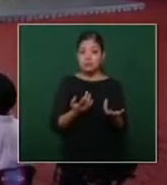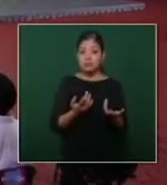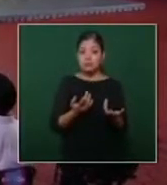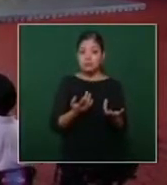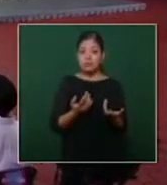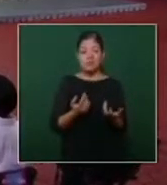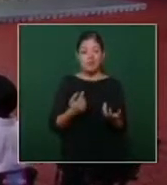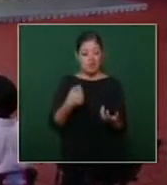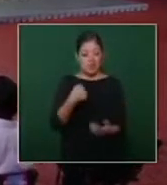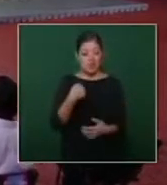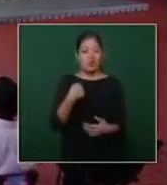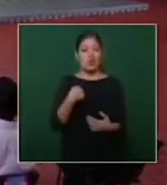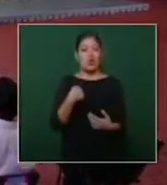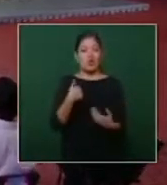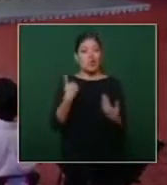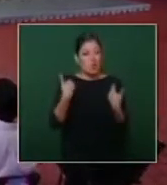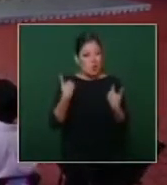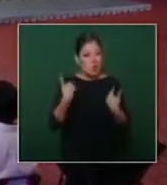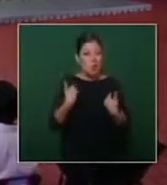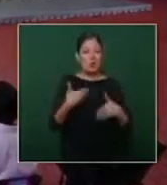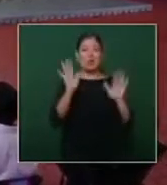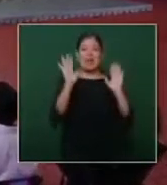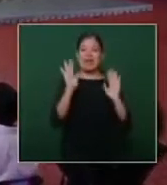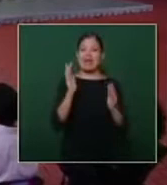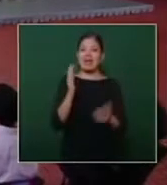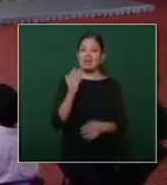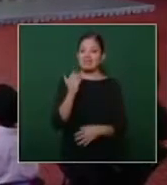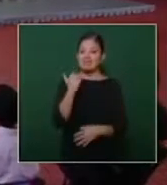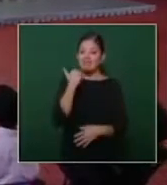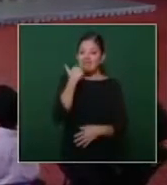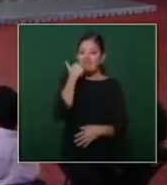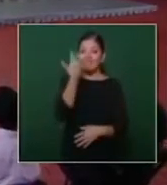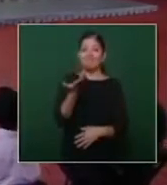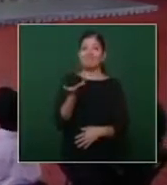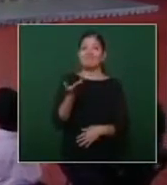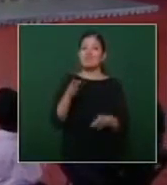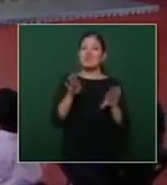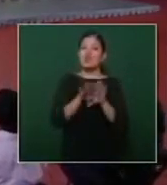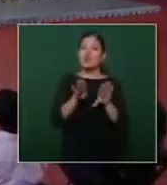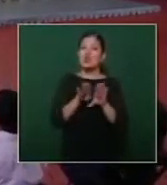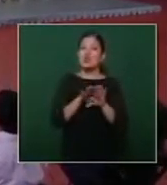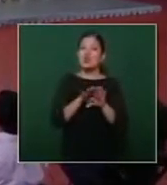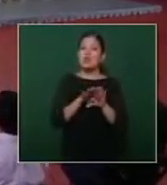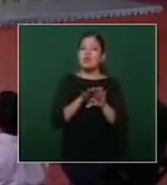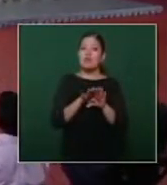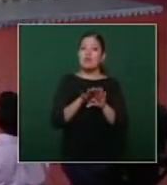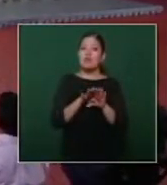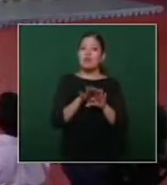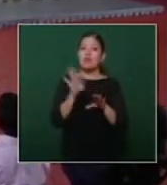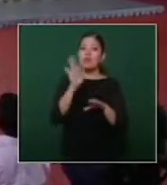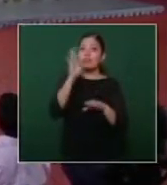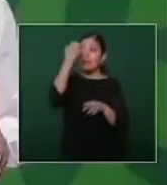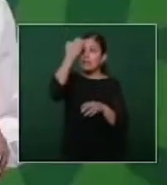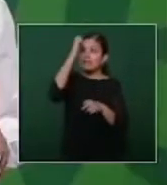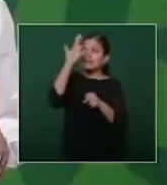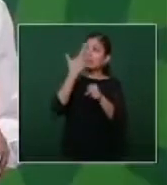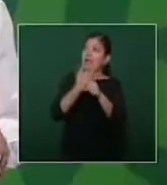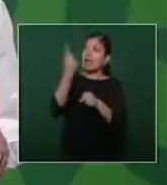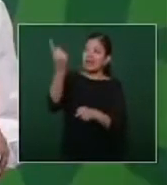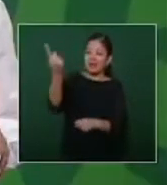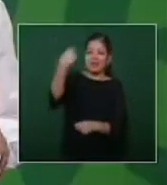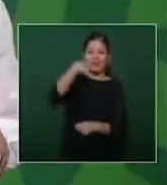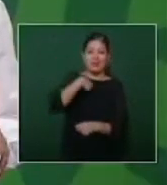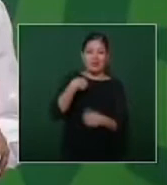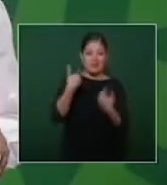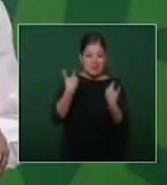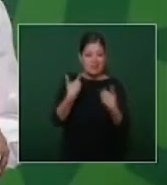dejó de ser hace mucho tiempo, más que nada, tierra de conquista. Así de claro está nuestro presidente para los empresarios